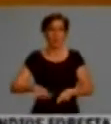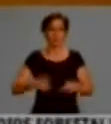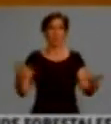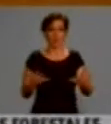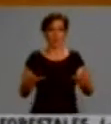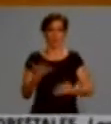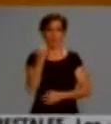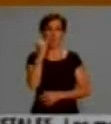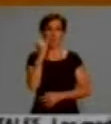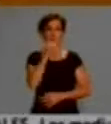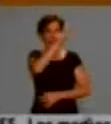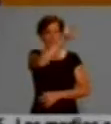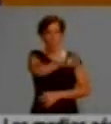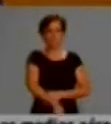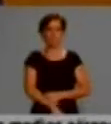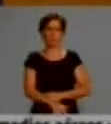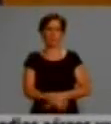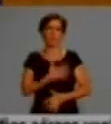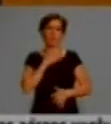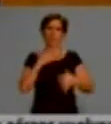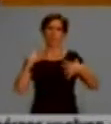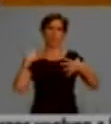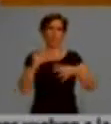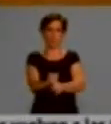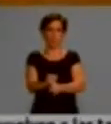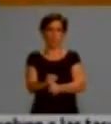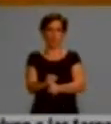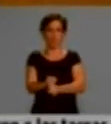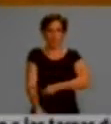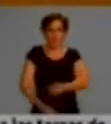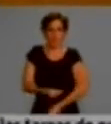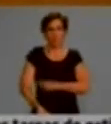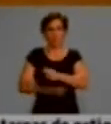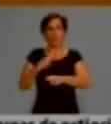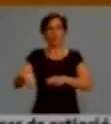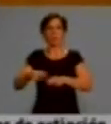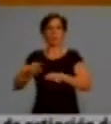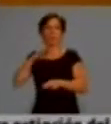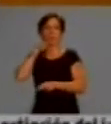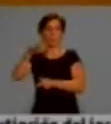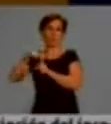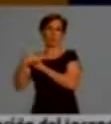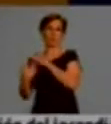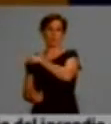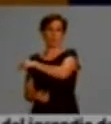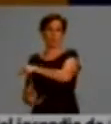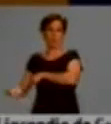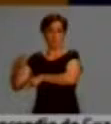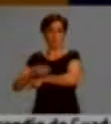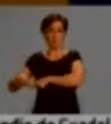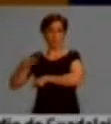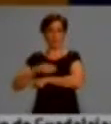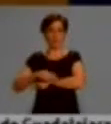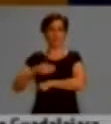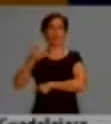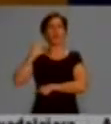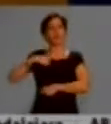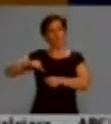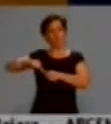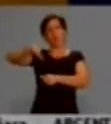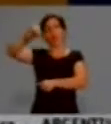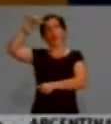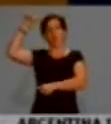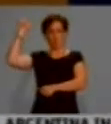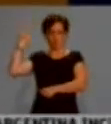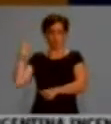ha quedado completamente condicionado en su acción política por el caso Bárcenas. Hace mucho tiempo que